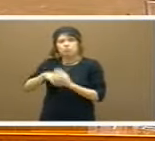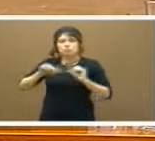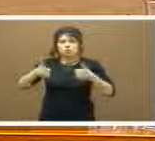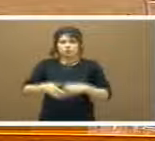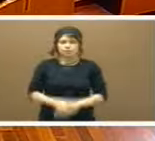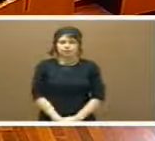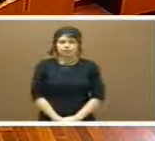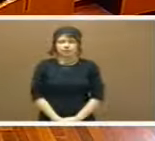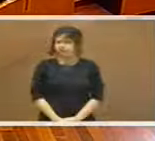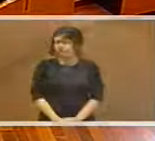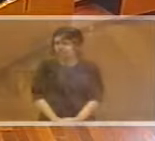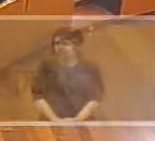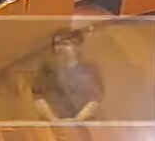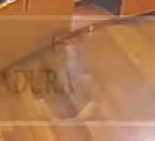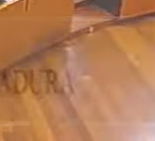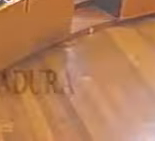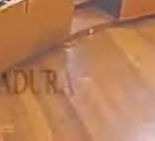votación.